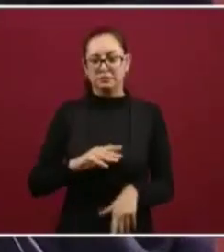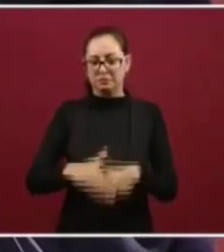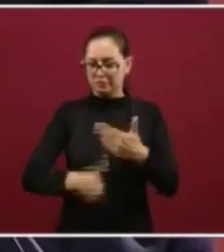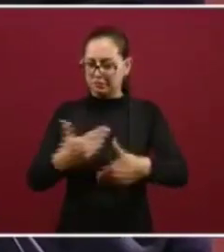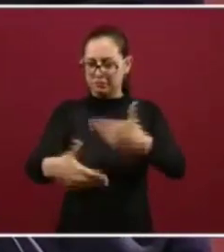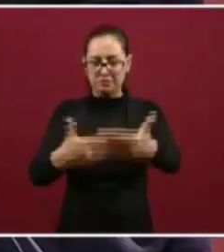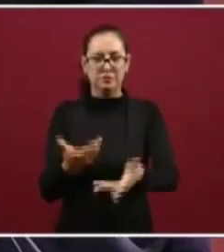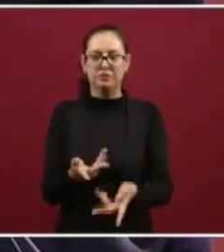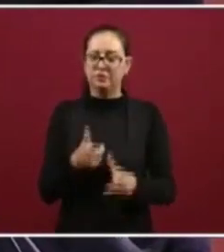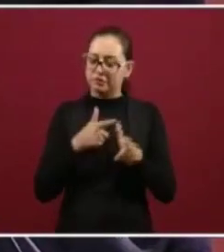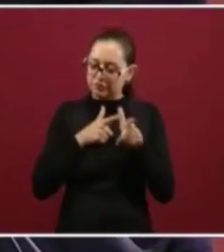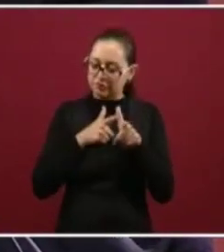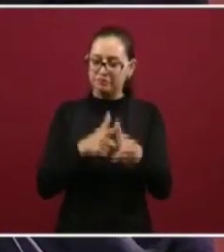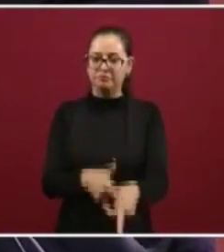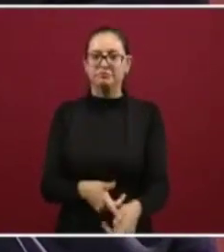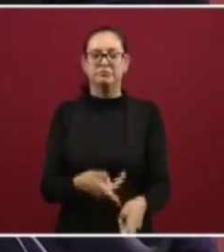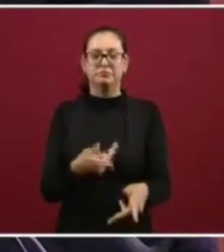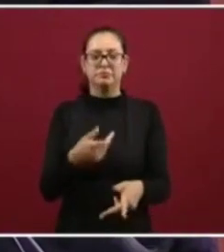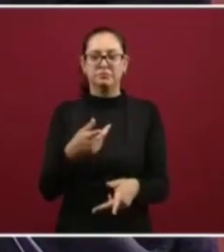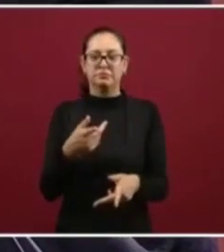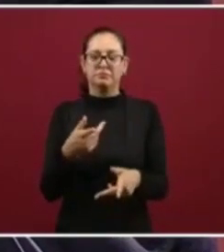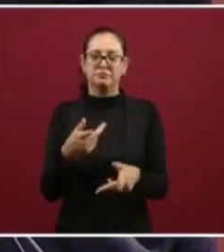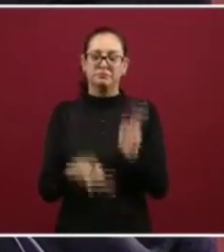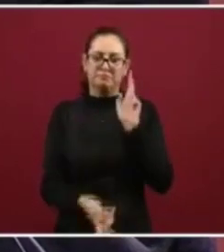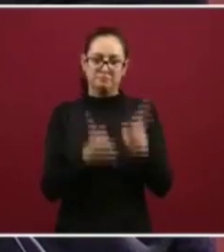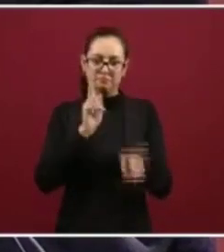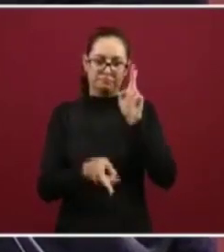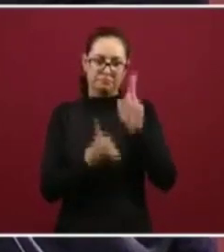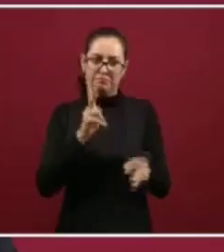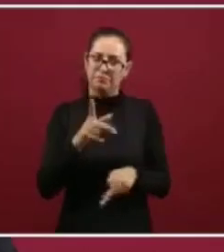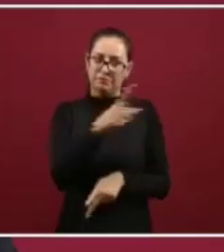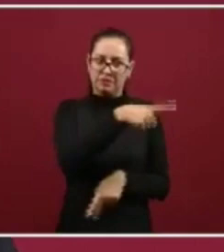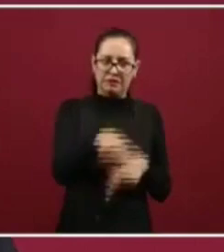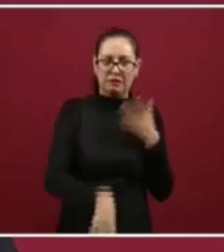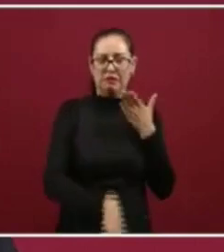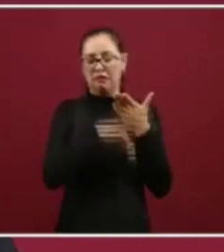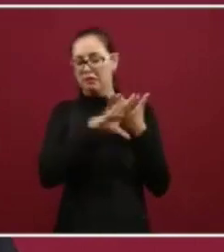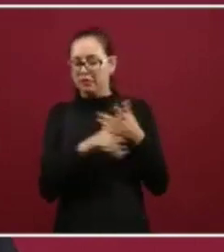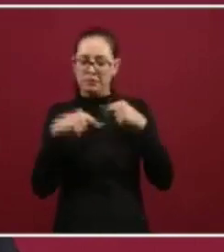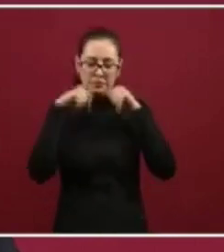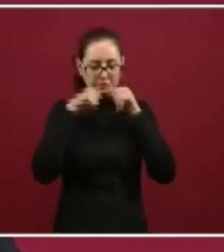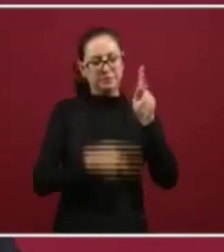hablando con los opositores